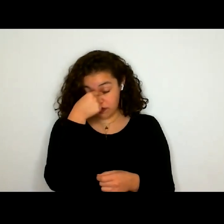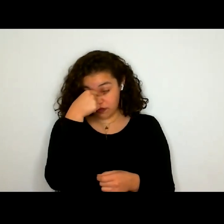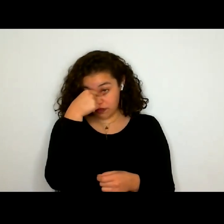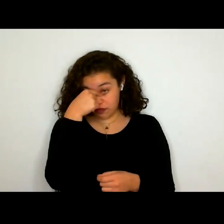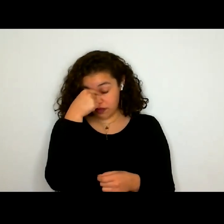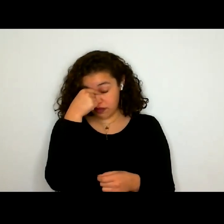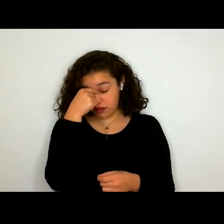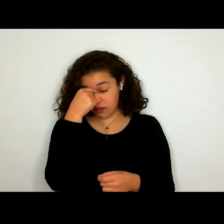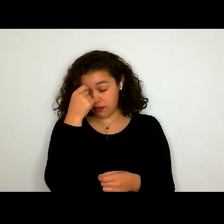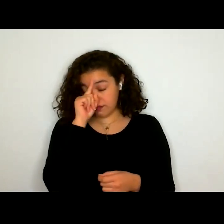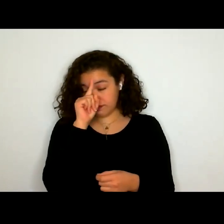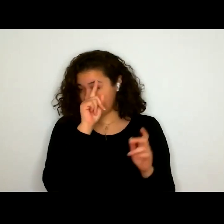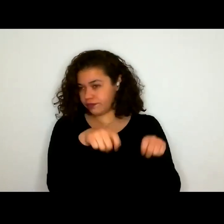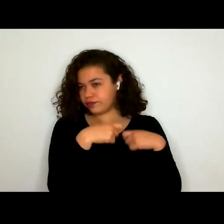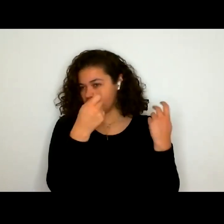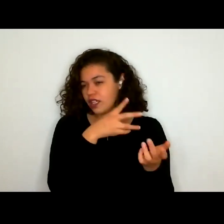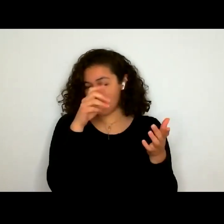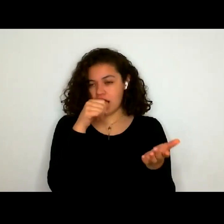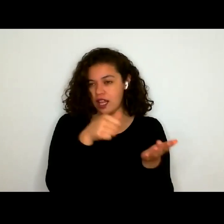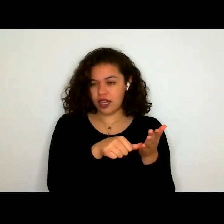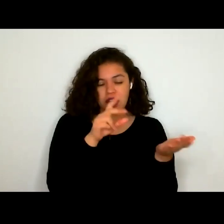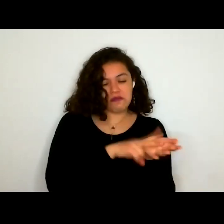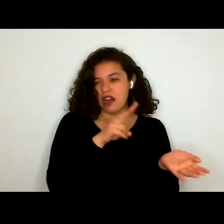porque sin esas cartas pues no es válido.